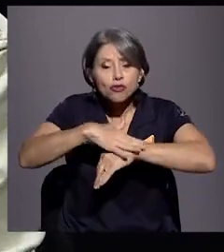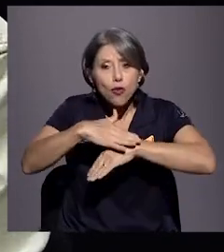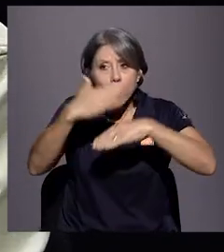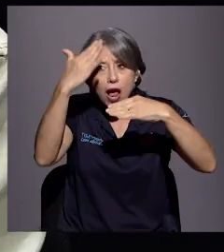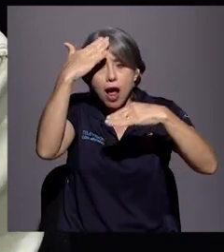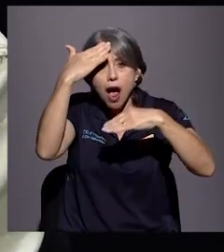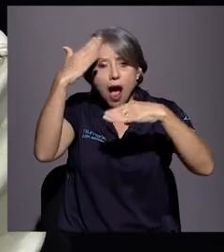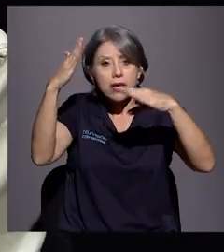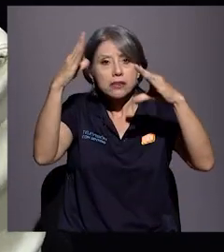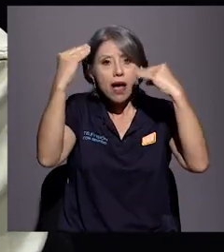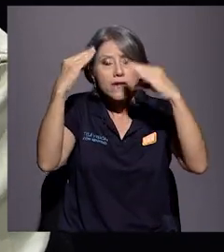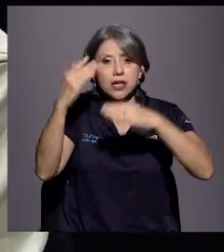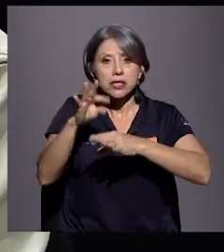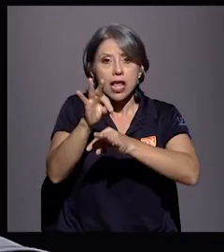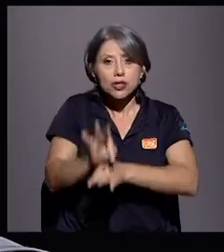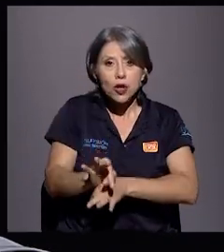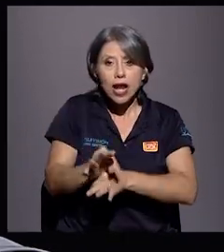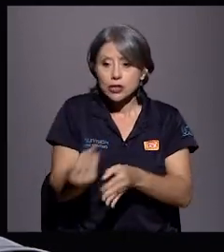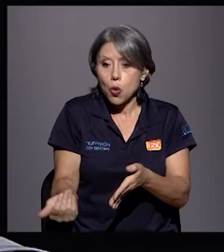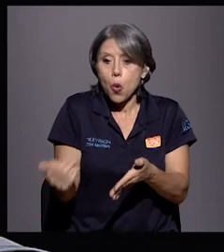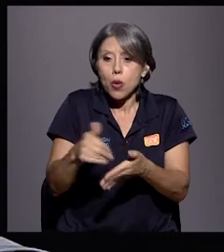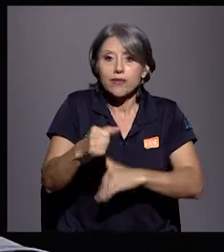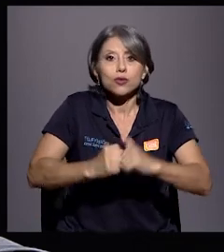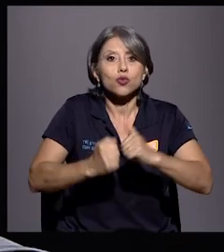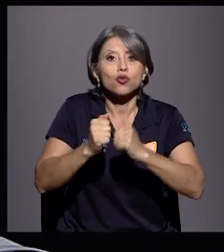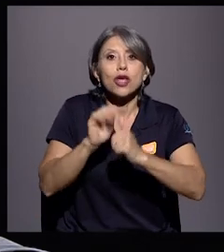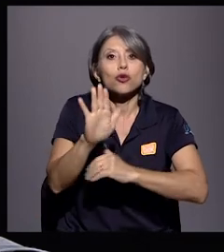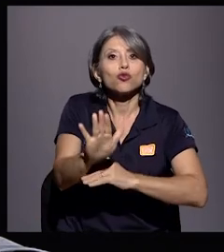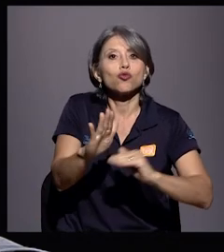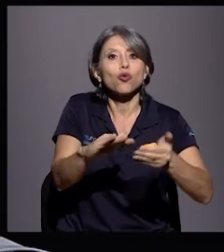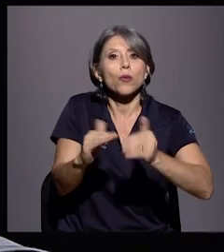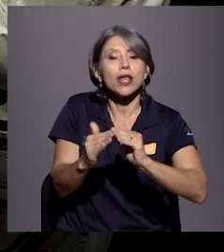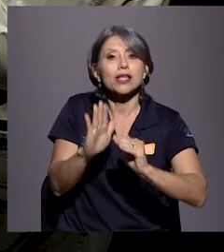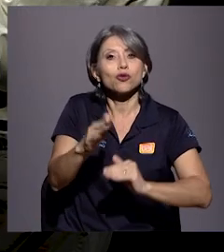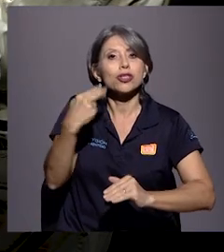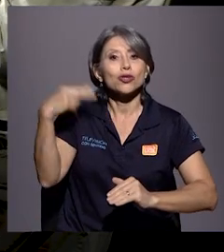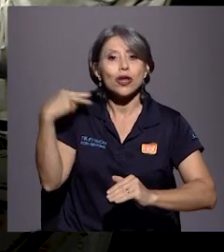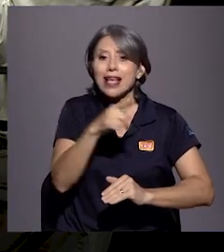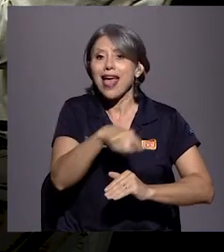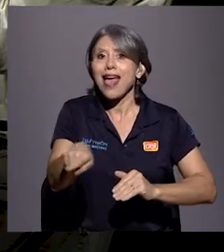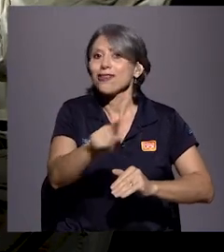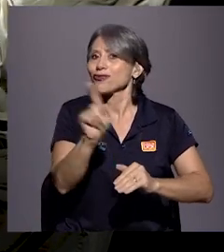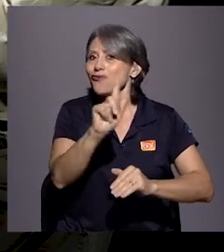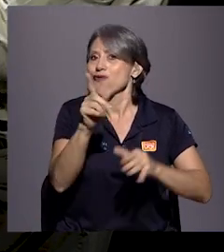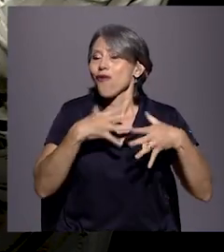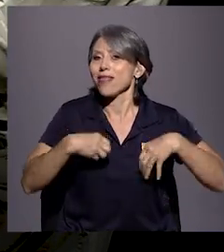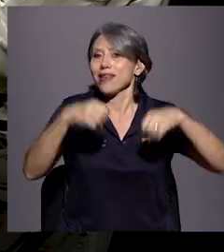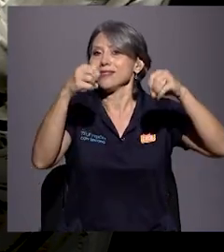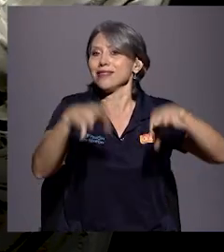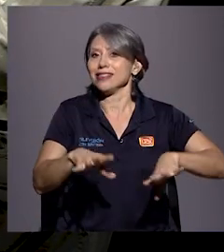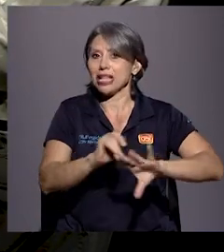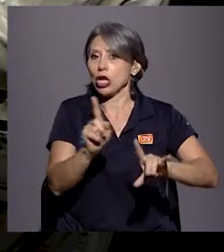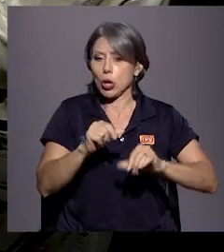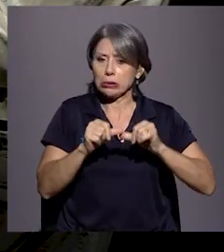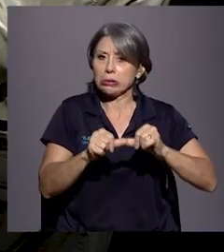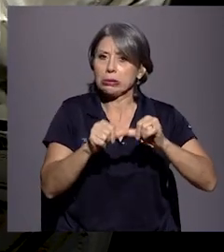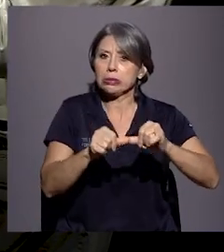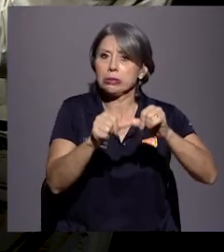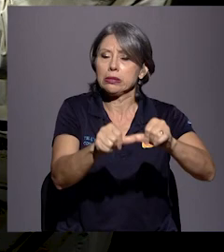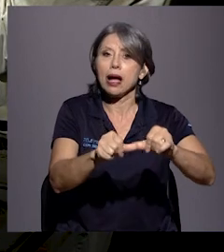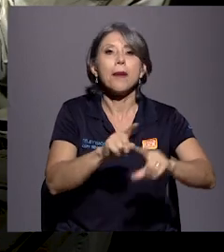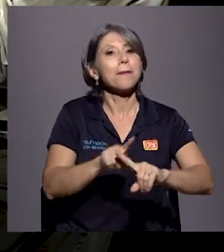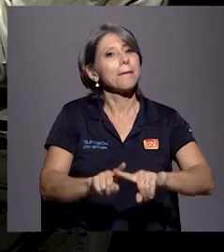uh-huh, reconstruyendo sus comunidades y sus historias. La gente no desiste, pero lo que falta es una articulación política,